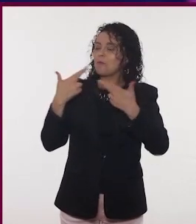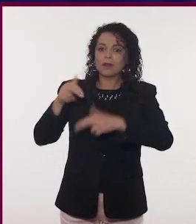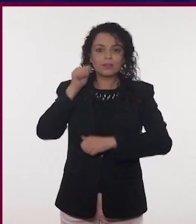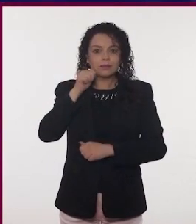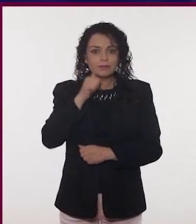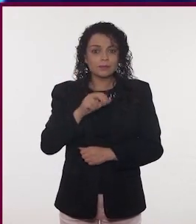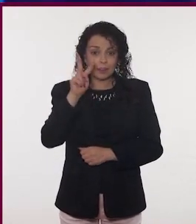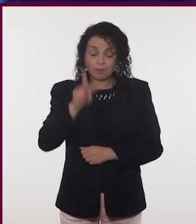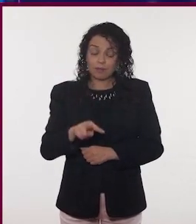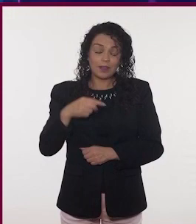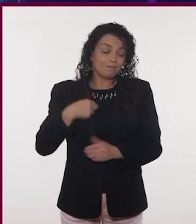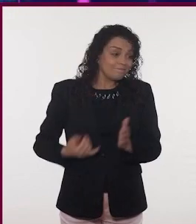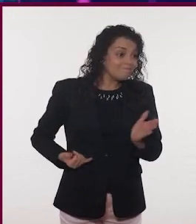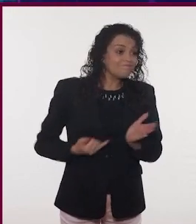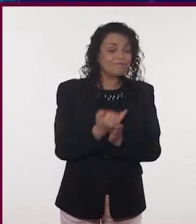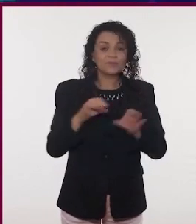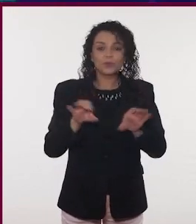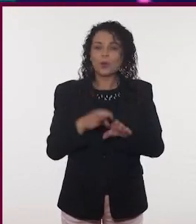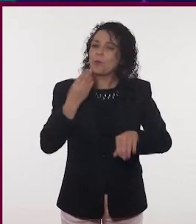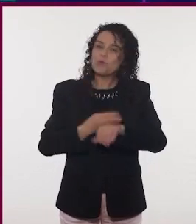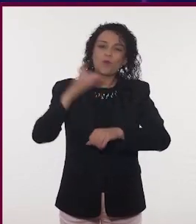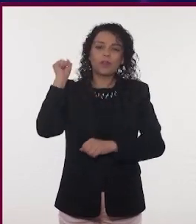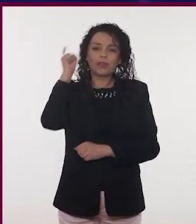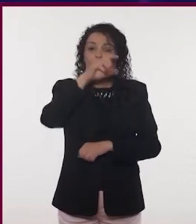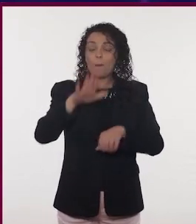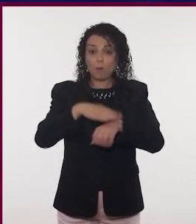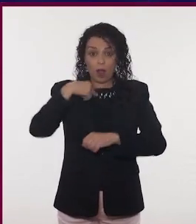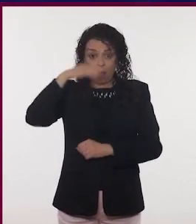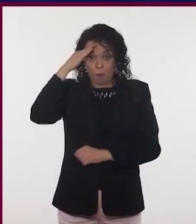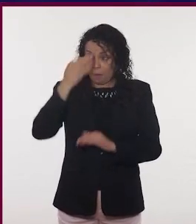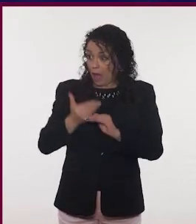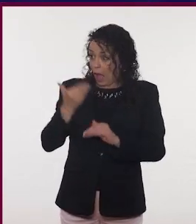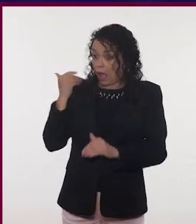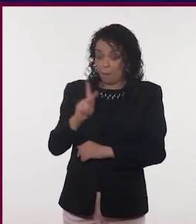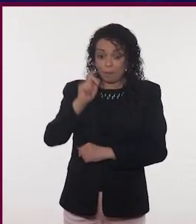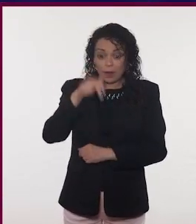difícil porque fue algo que no tenía planeado.